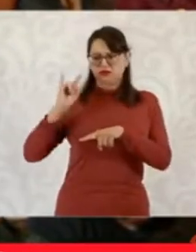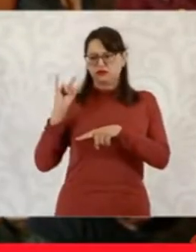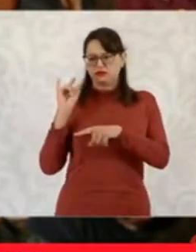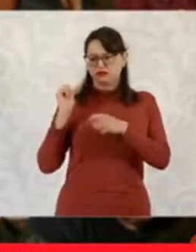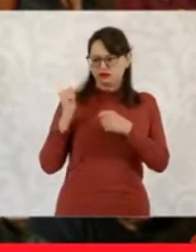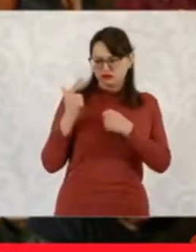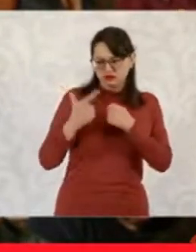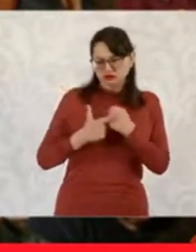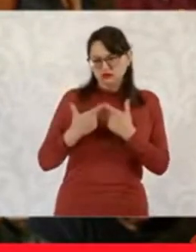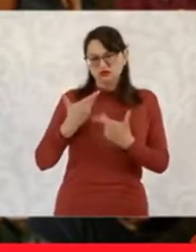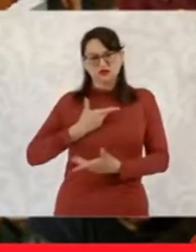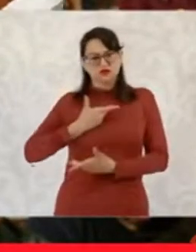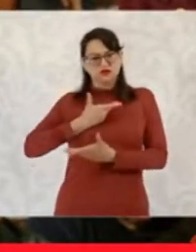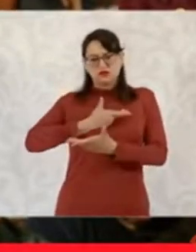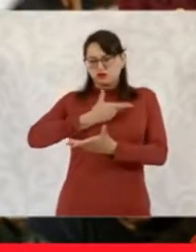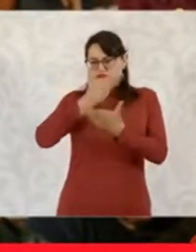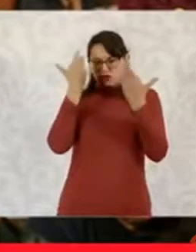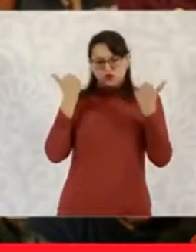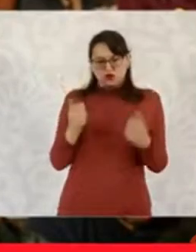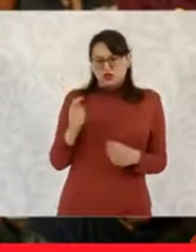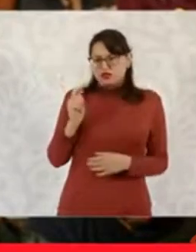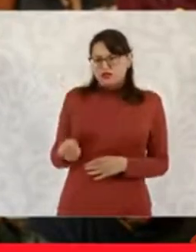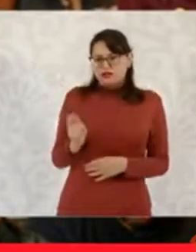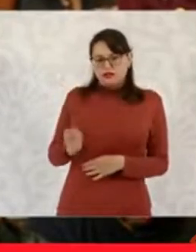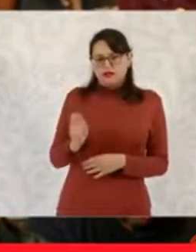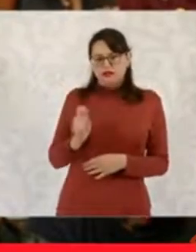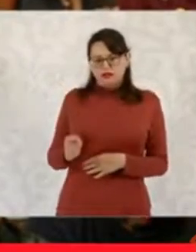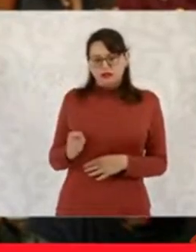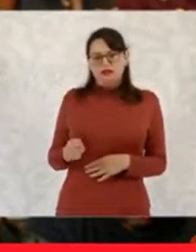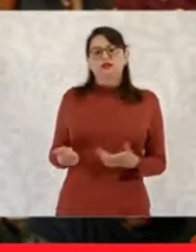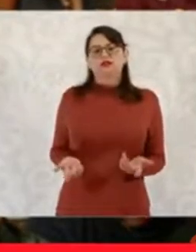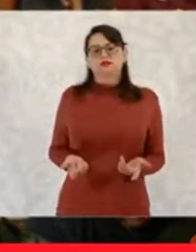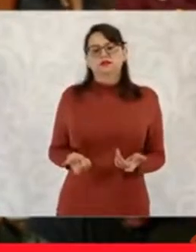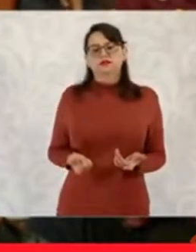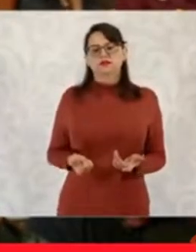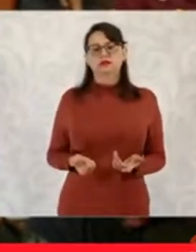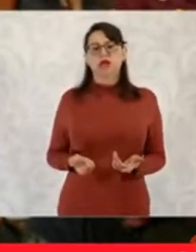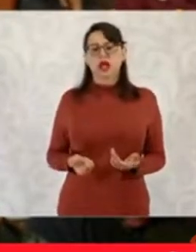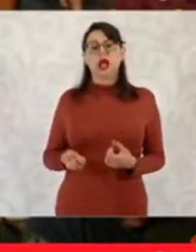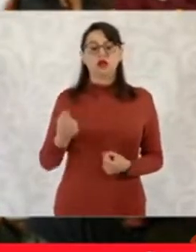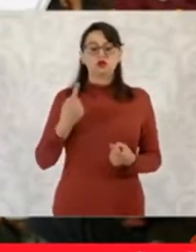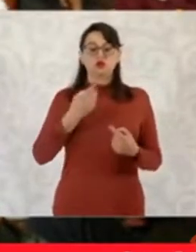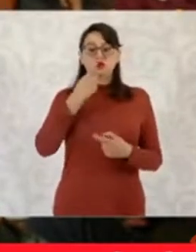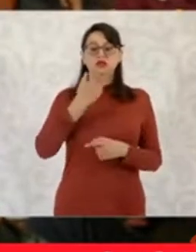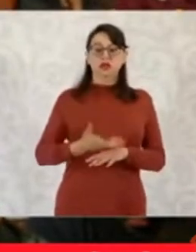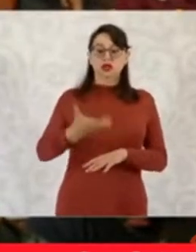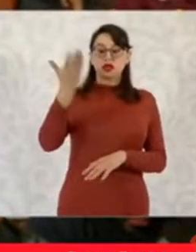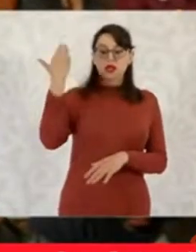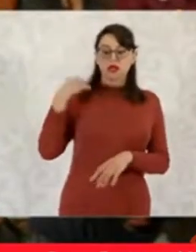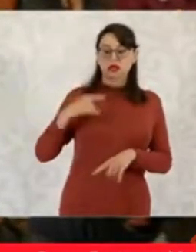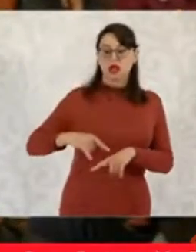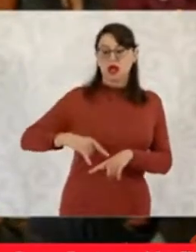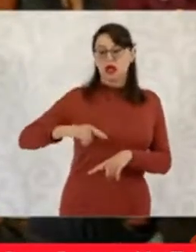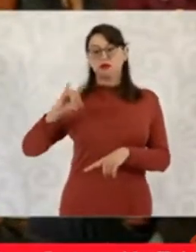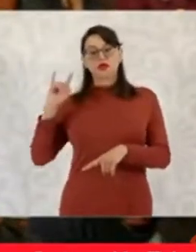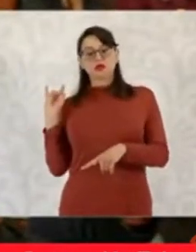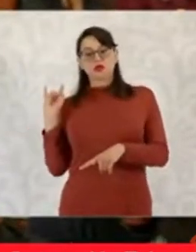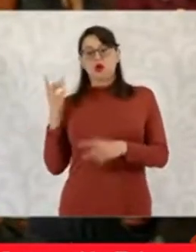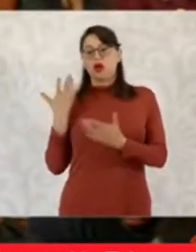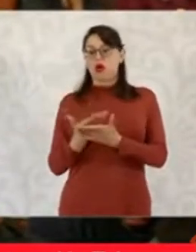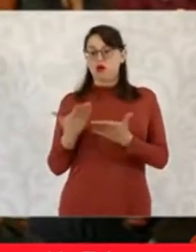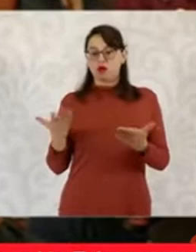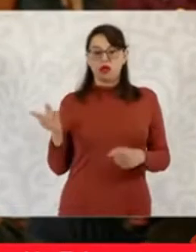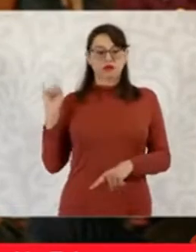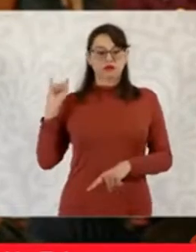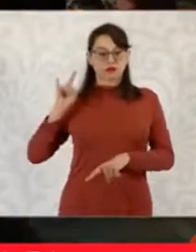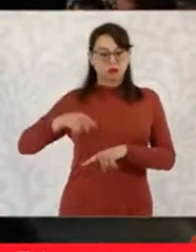había abierto o no. Hay comentarios que dicen que sí estaba abierto, así lo encontramos tapado.